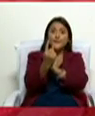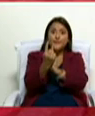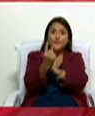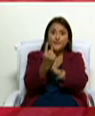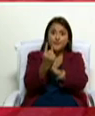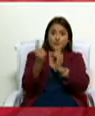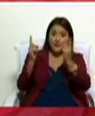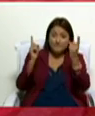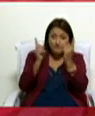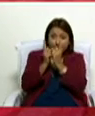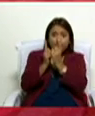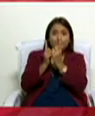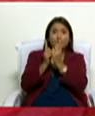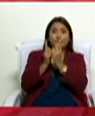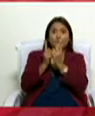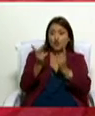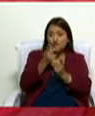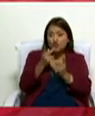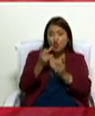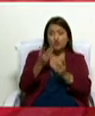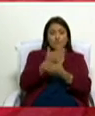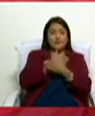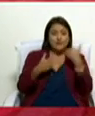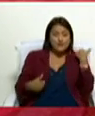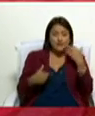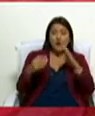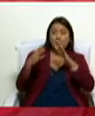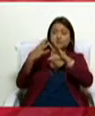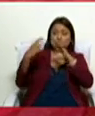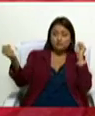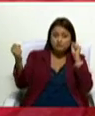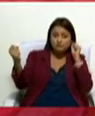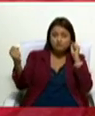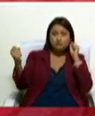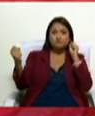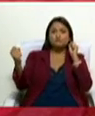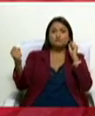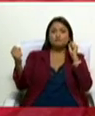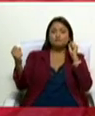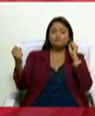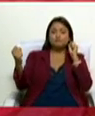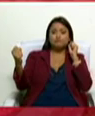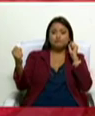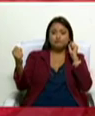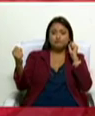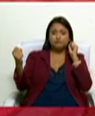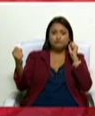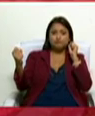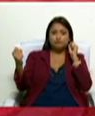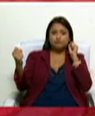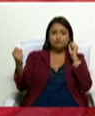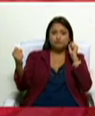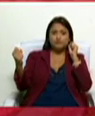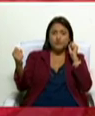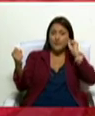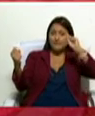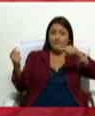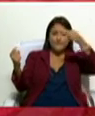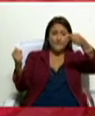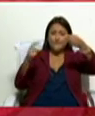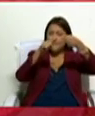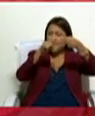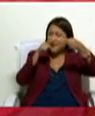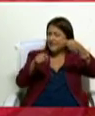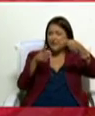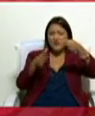cara se pudo entender que por encima de todo debe estar